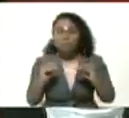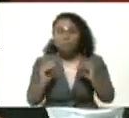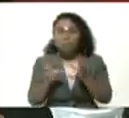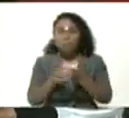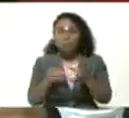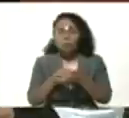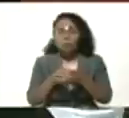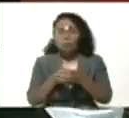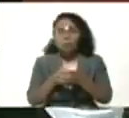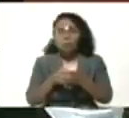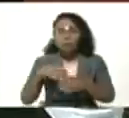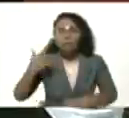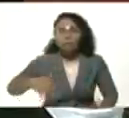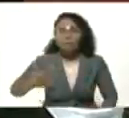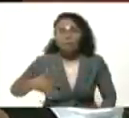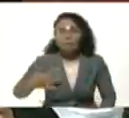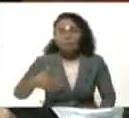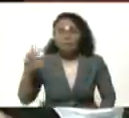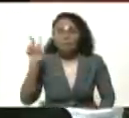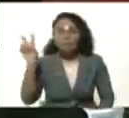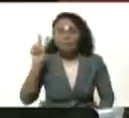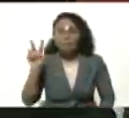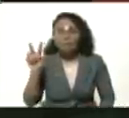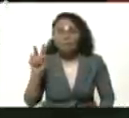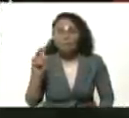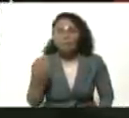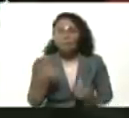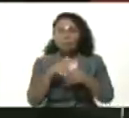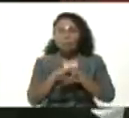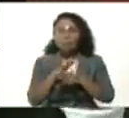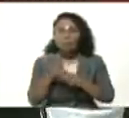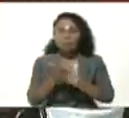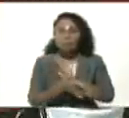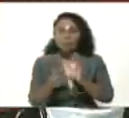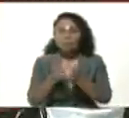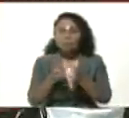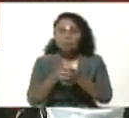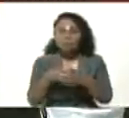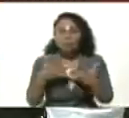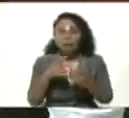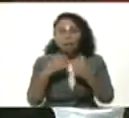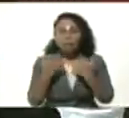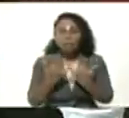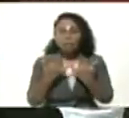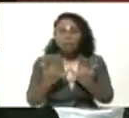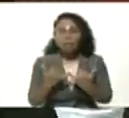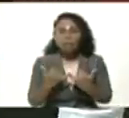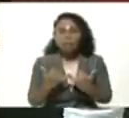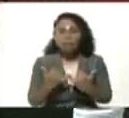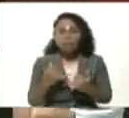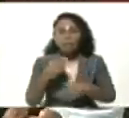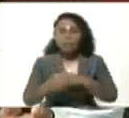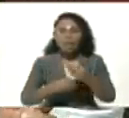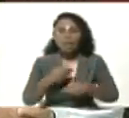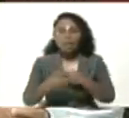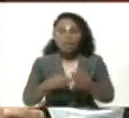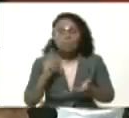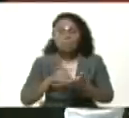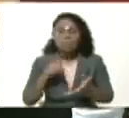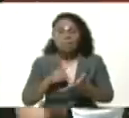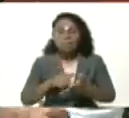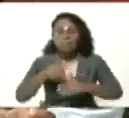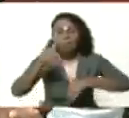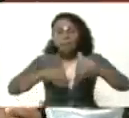factores de la derecha venezolana, incluidos factores que recientemente se negaban a participar a